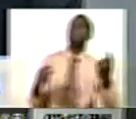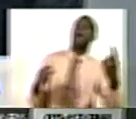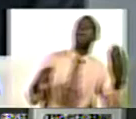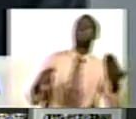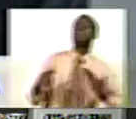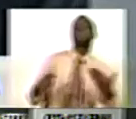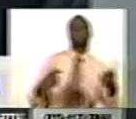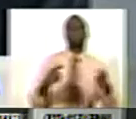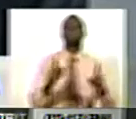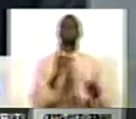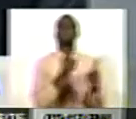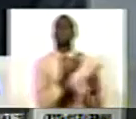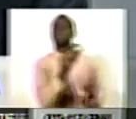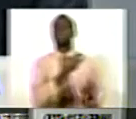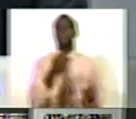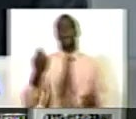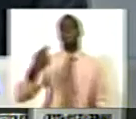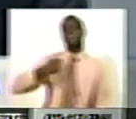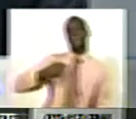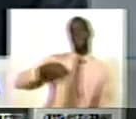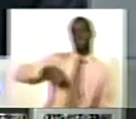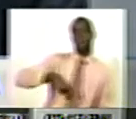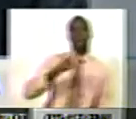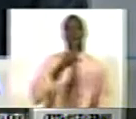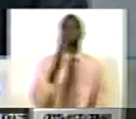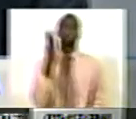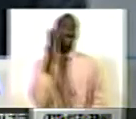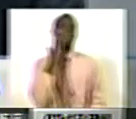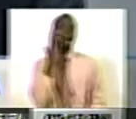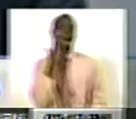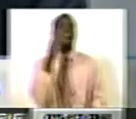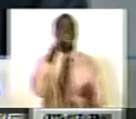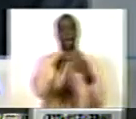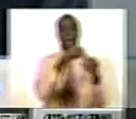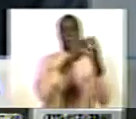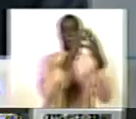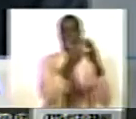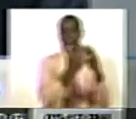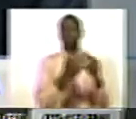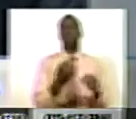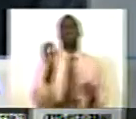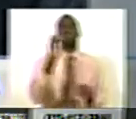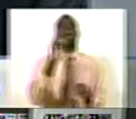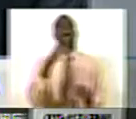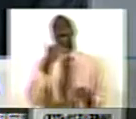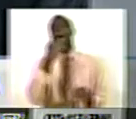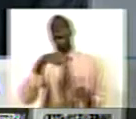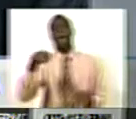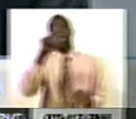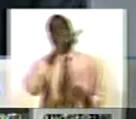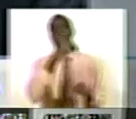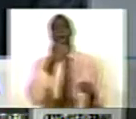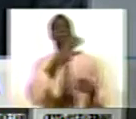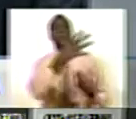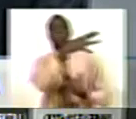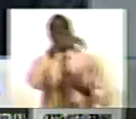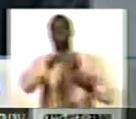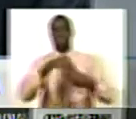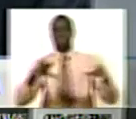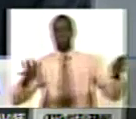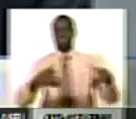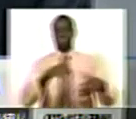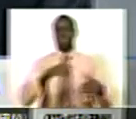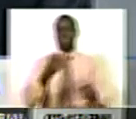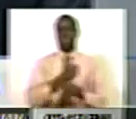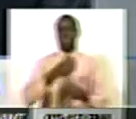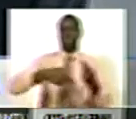Por ejemplo, las personas que son pensionadas, las madres del barrio, las diversas manifestaciones de inclusión social que tiene la